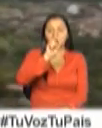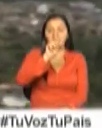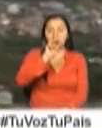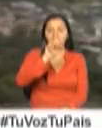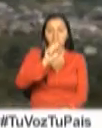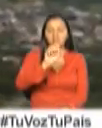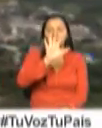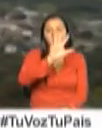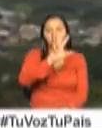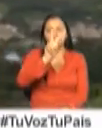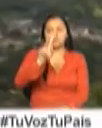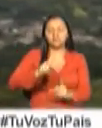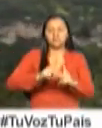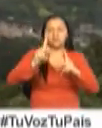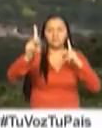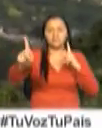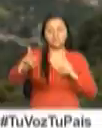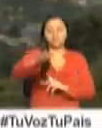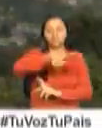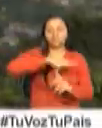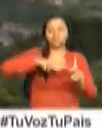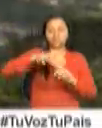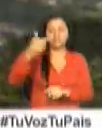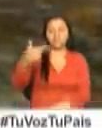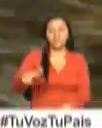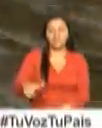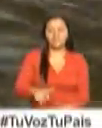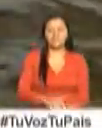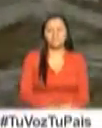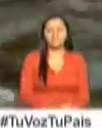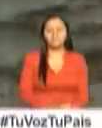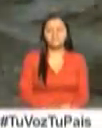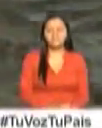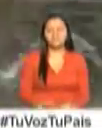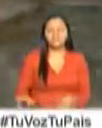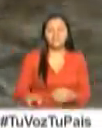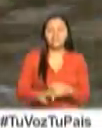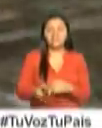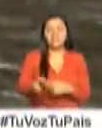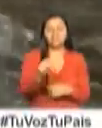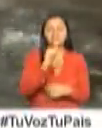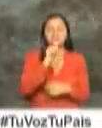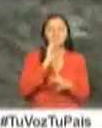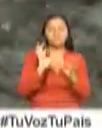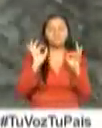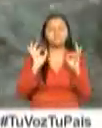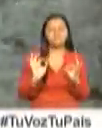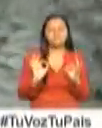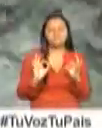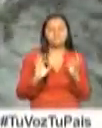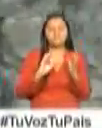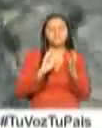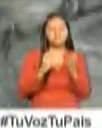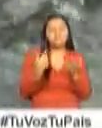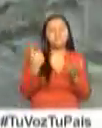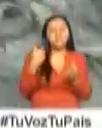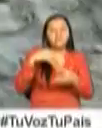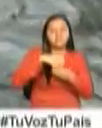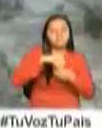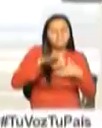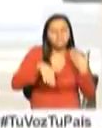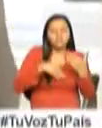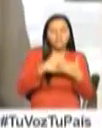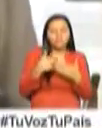52 kilómetros de la ciudad de Loja. Con sus ríos de aguas nutridas de magnesio y hierro, es famosa